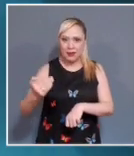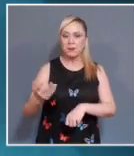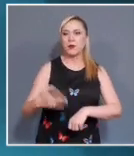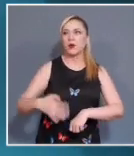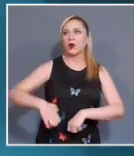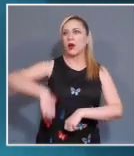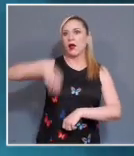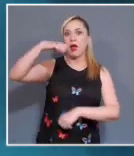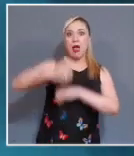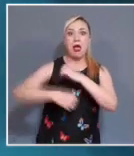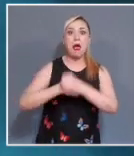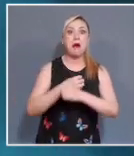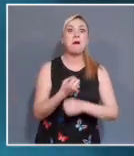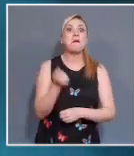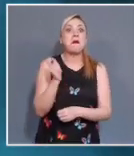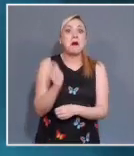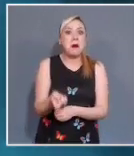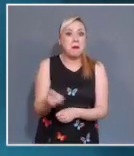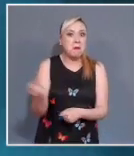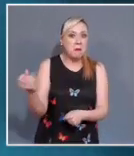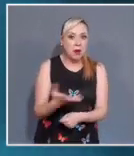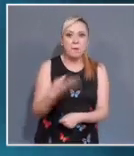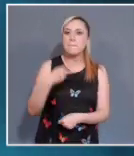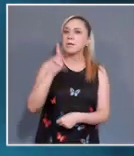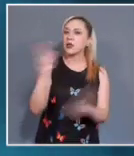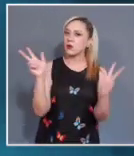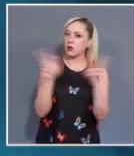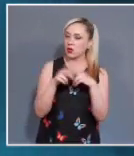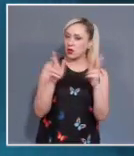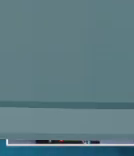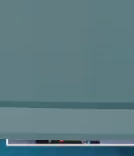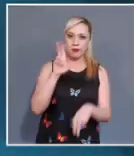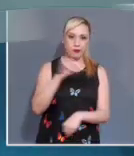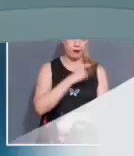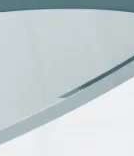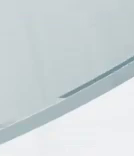Para el canal del Poder Judicial de la Federación, Rosy García.